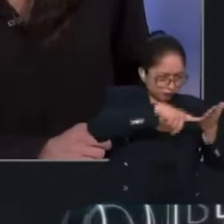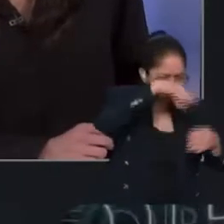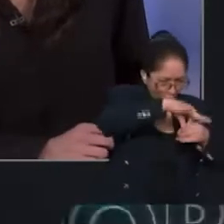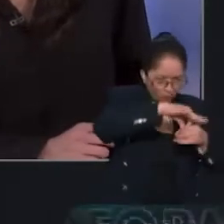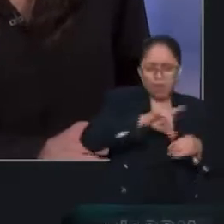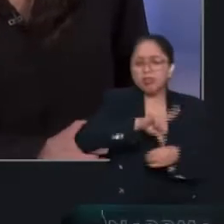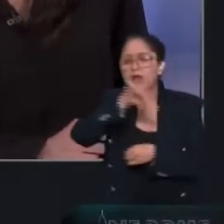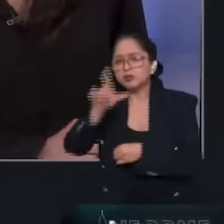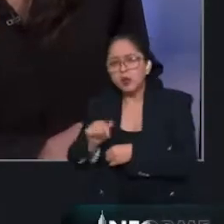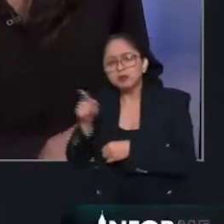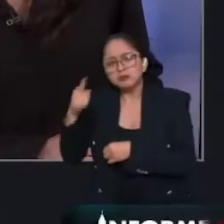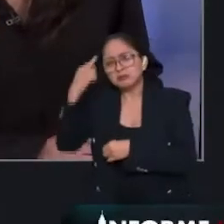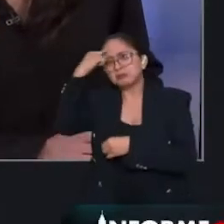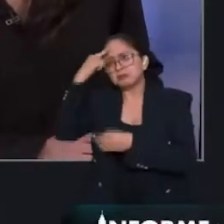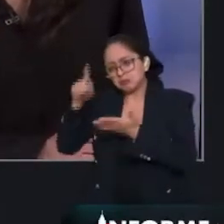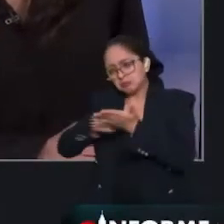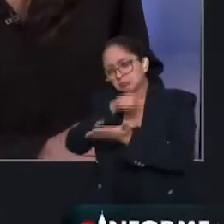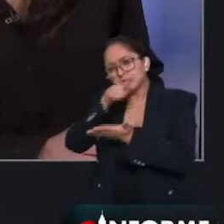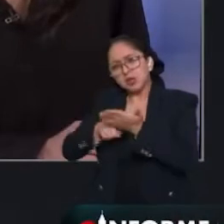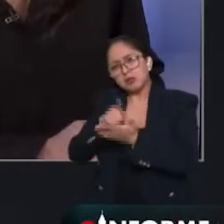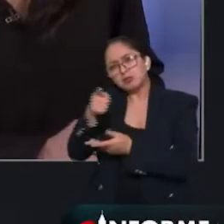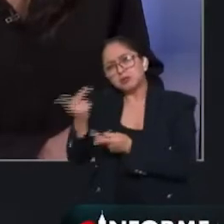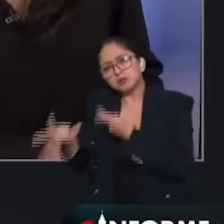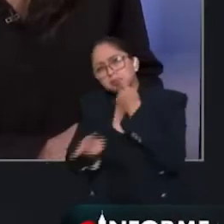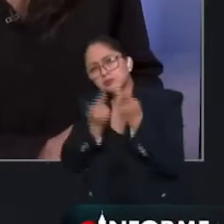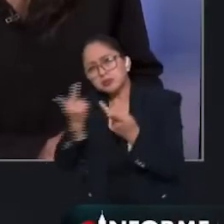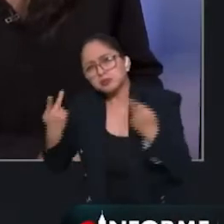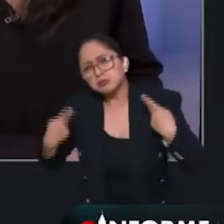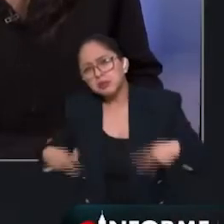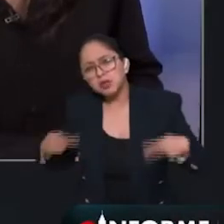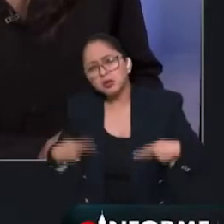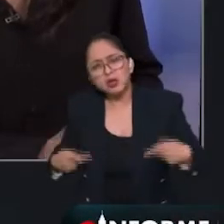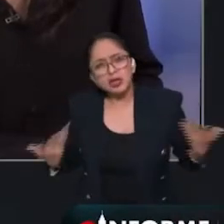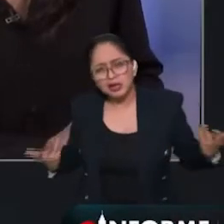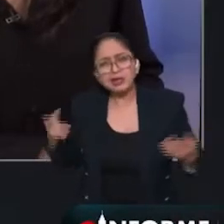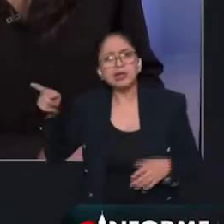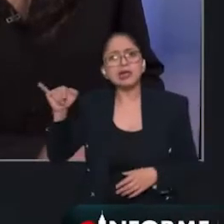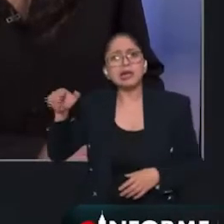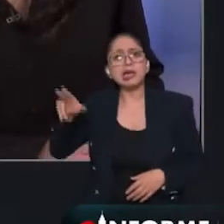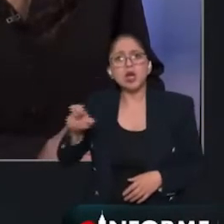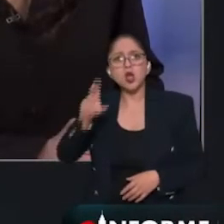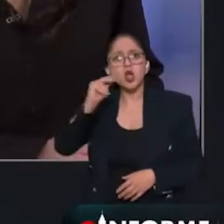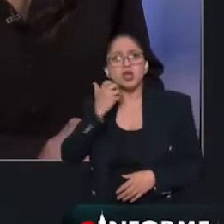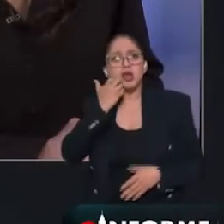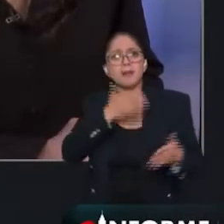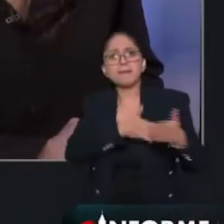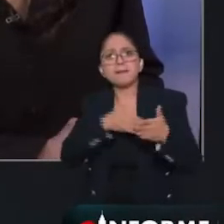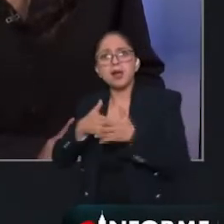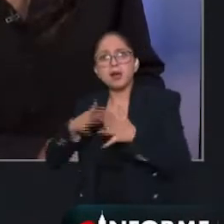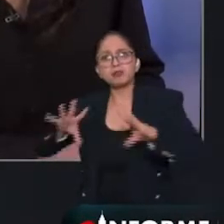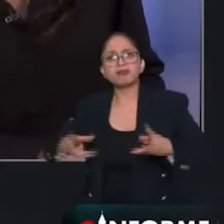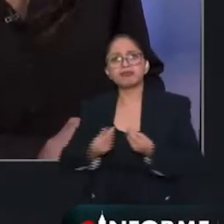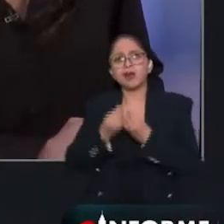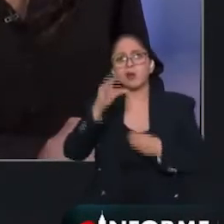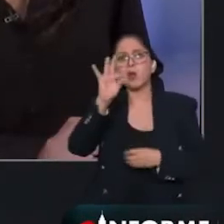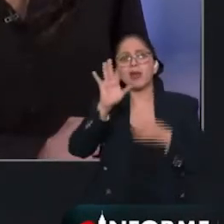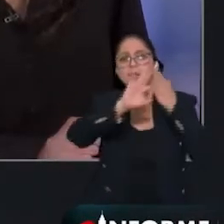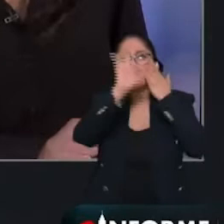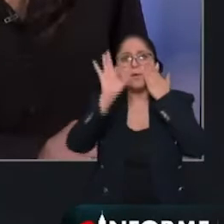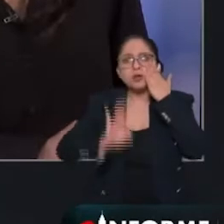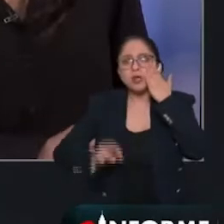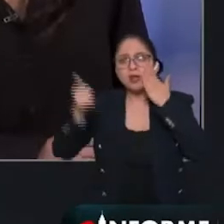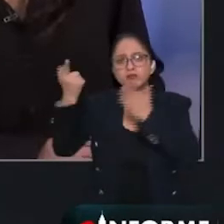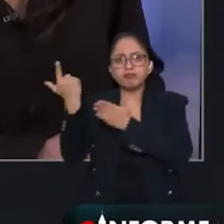INE tomar toda una serie de iniciativas que lo que hacen es obstaculizar que se junte efectivamente el 40% del padrón nominal que